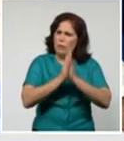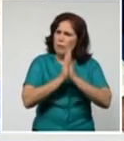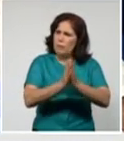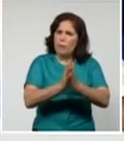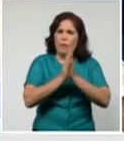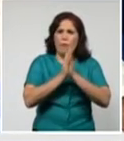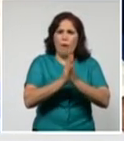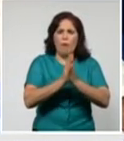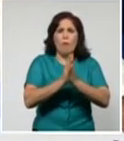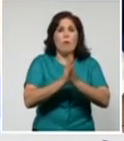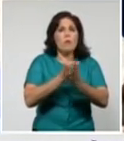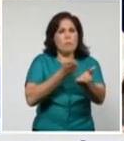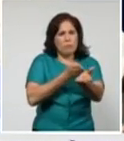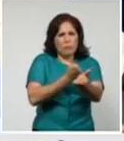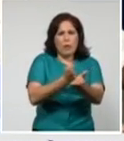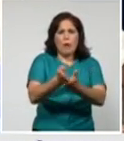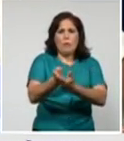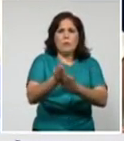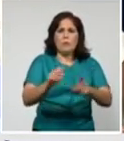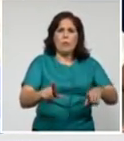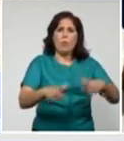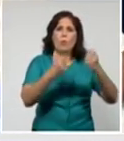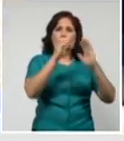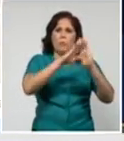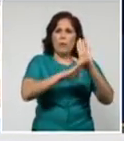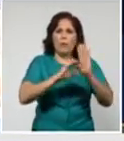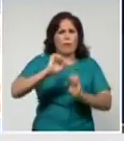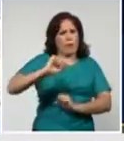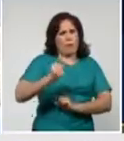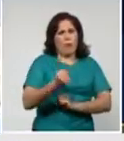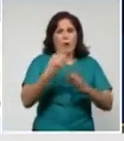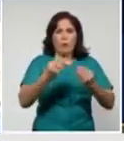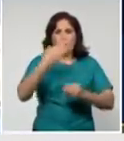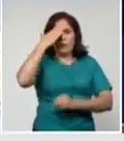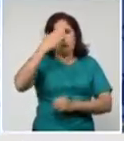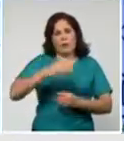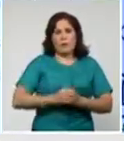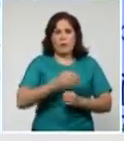indiscutiblemente van a seguir cumpliendo como está establecido. Muchas gracias. El